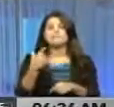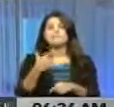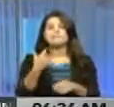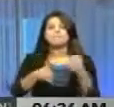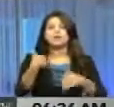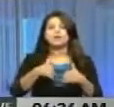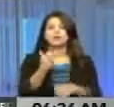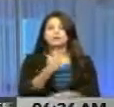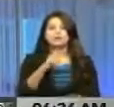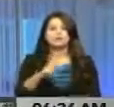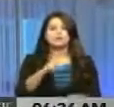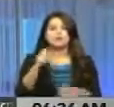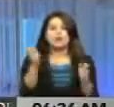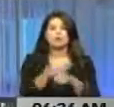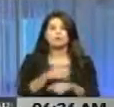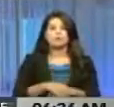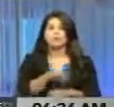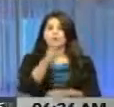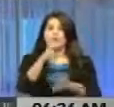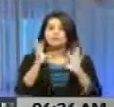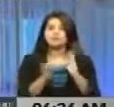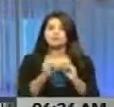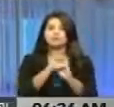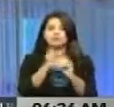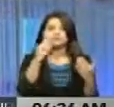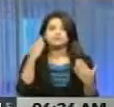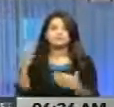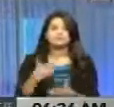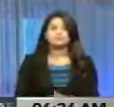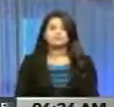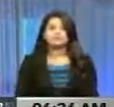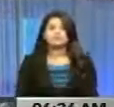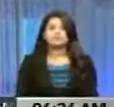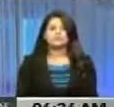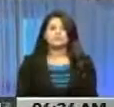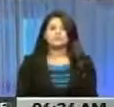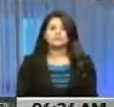31 de agosto. Es la información y con ella retornamos el contacto al estudio. Buenas tardes.